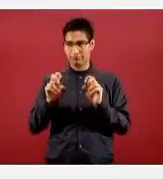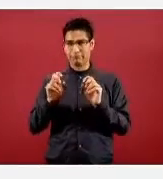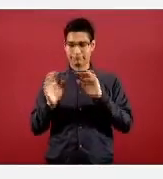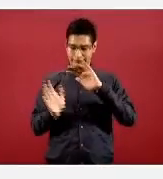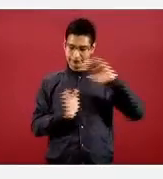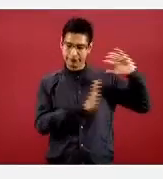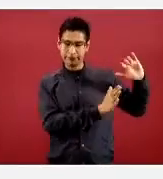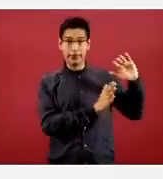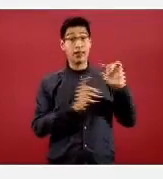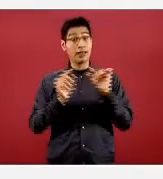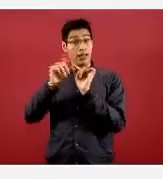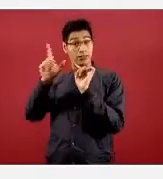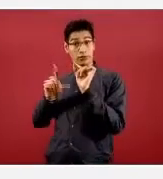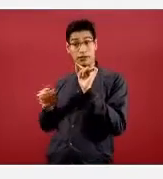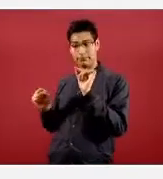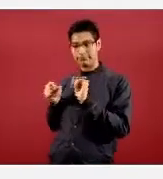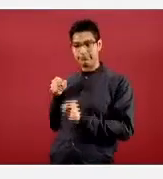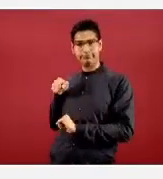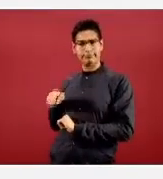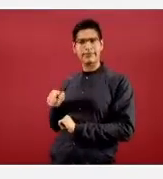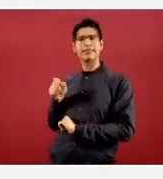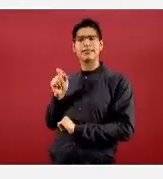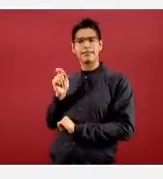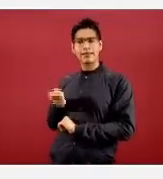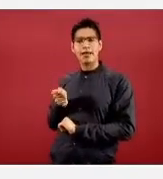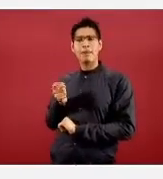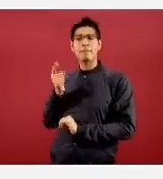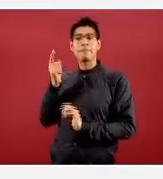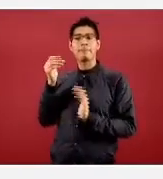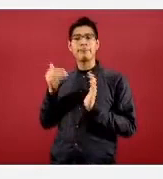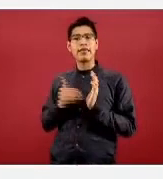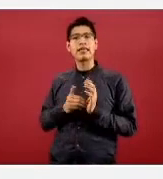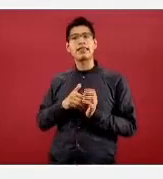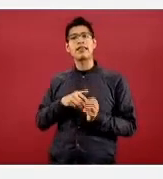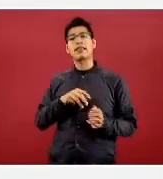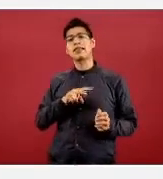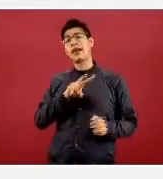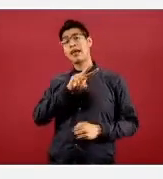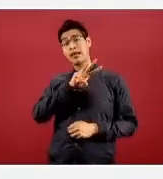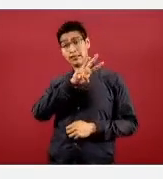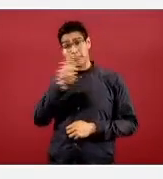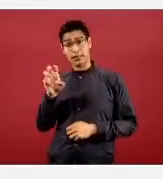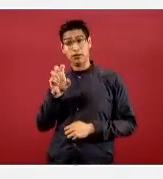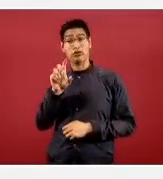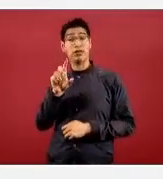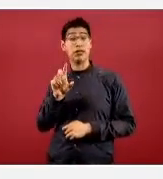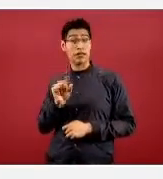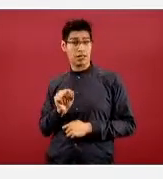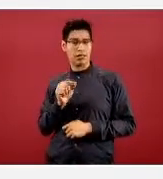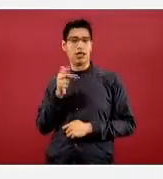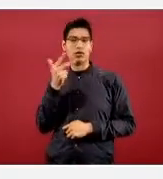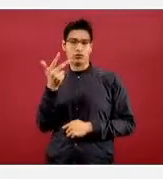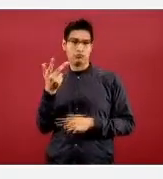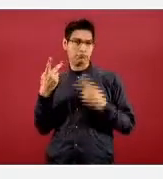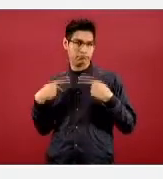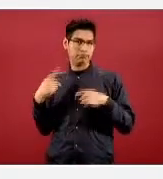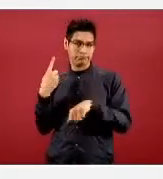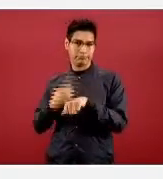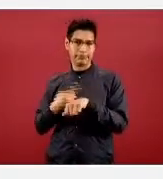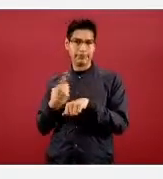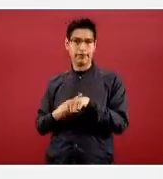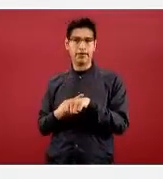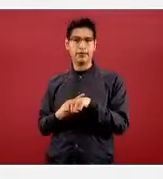Son 1.378 casos los confirmados ahora. Se han descartado también, asimismo, más